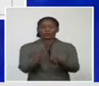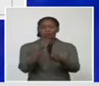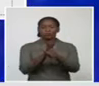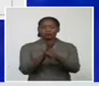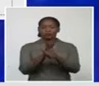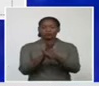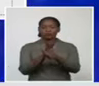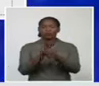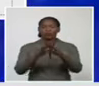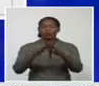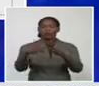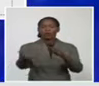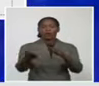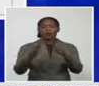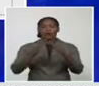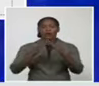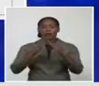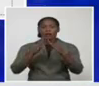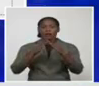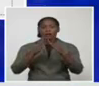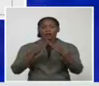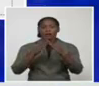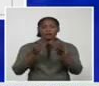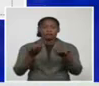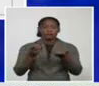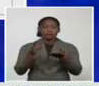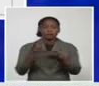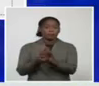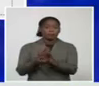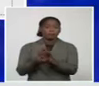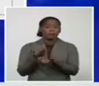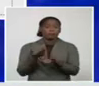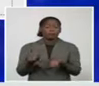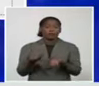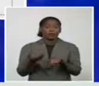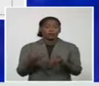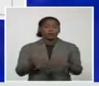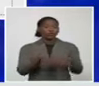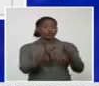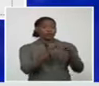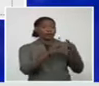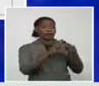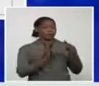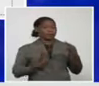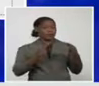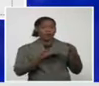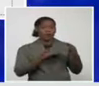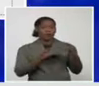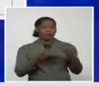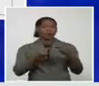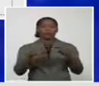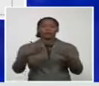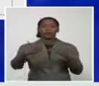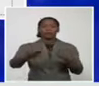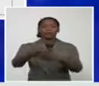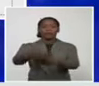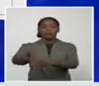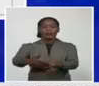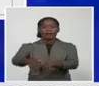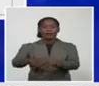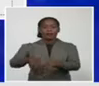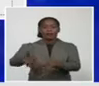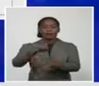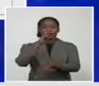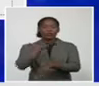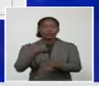extradomiciliaria, que es de mucho riesgo esta situación. Él me señalaba aquí